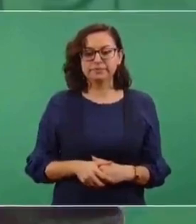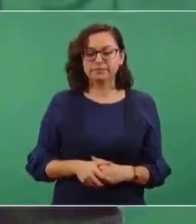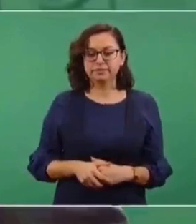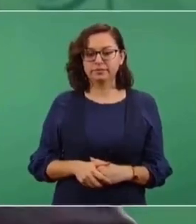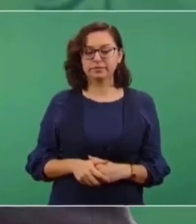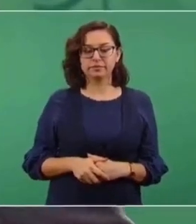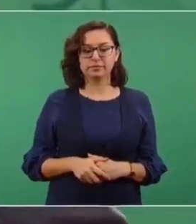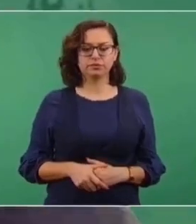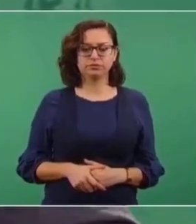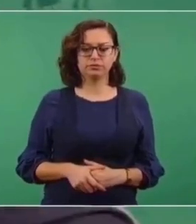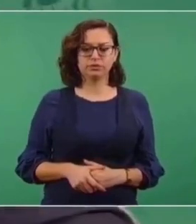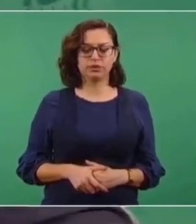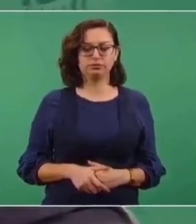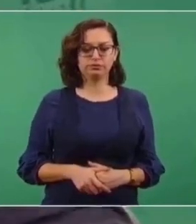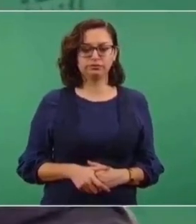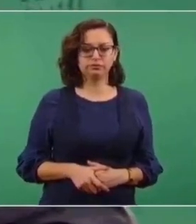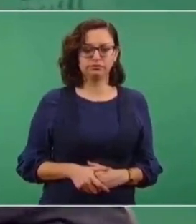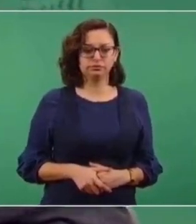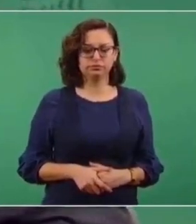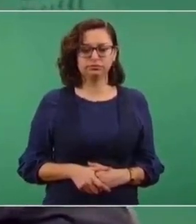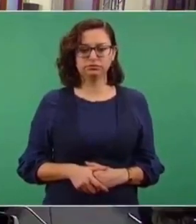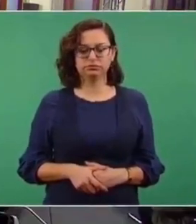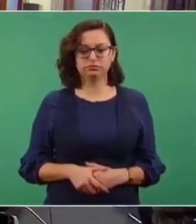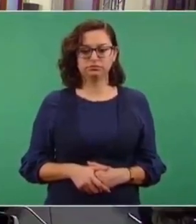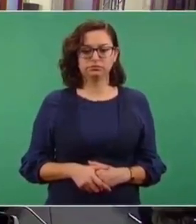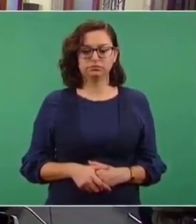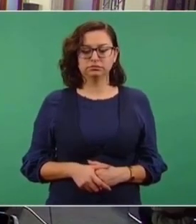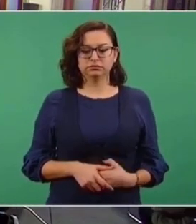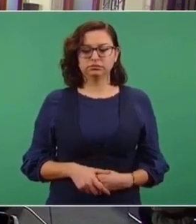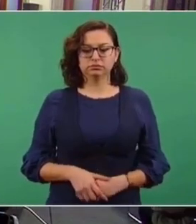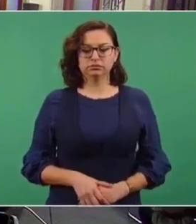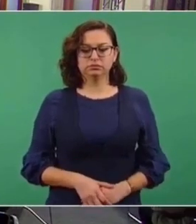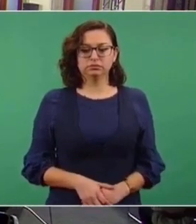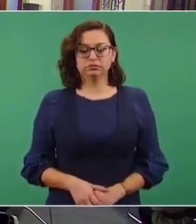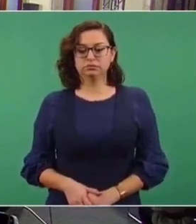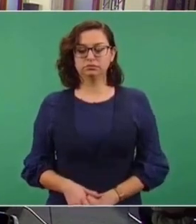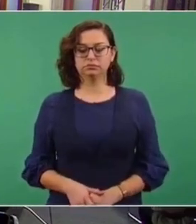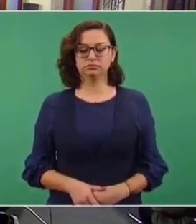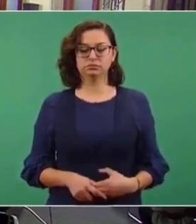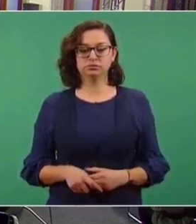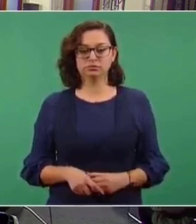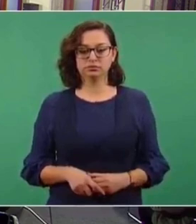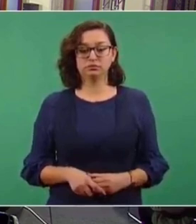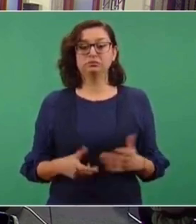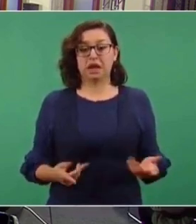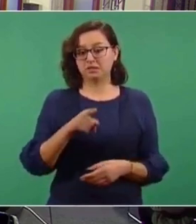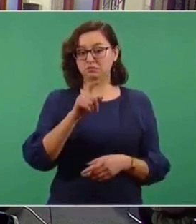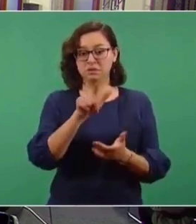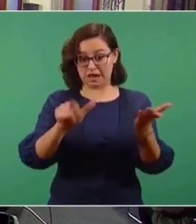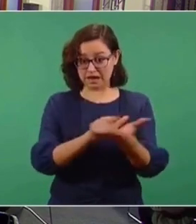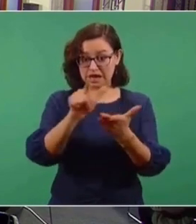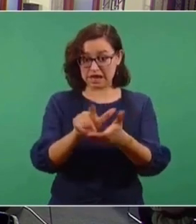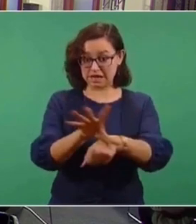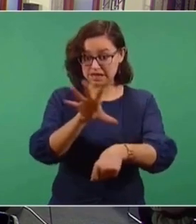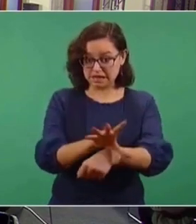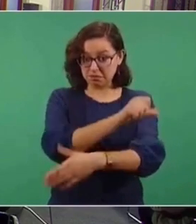de que el juez resolviera sobre lo de la industria eléctrica.